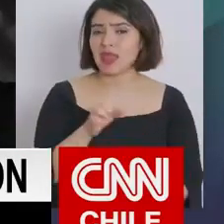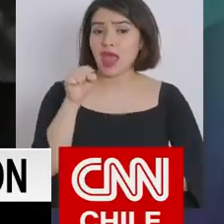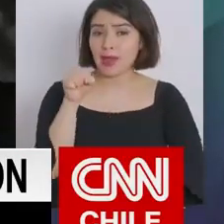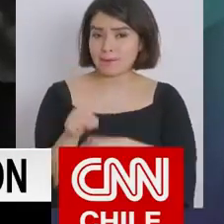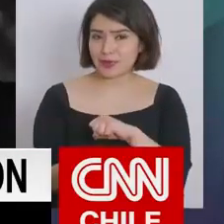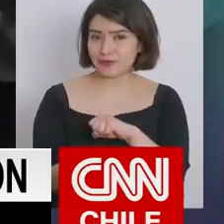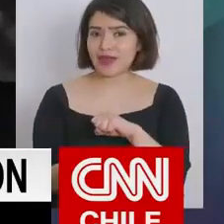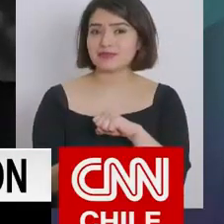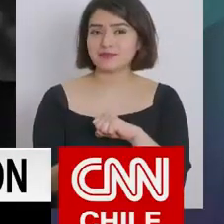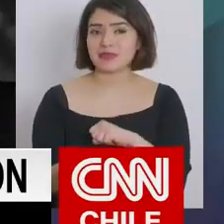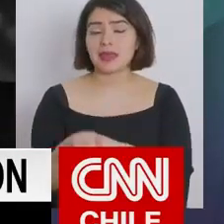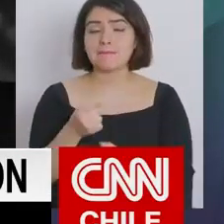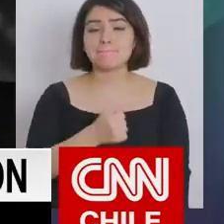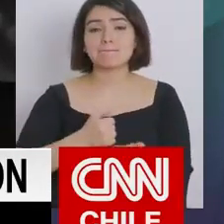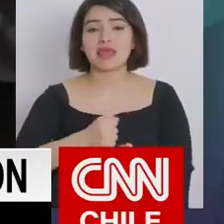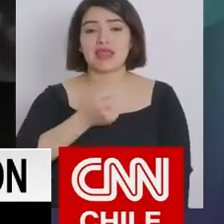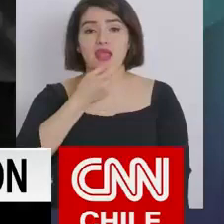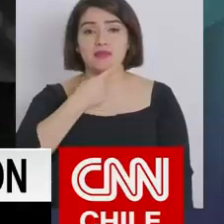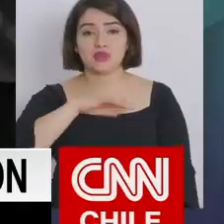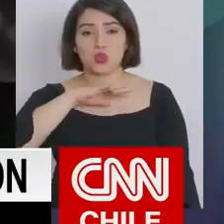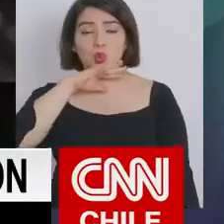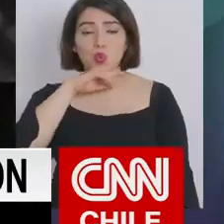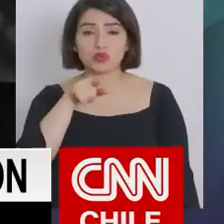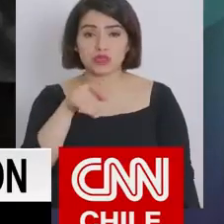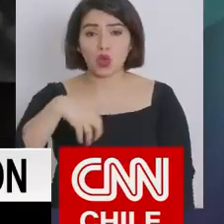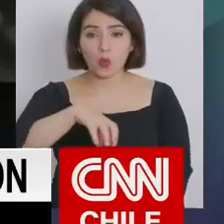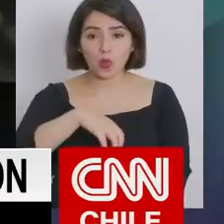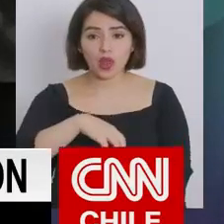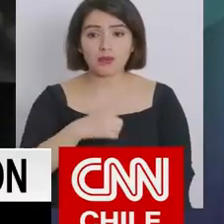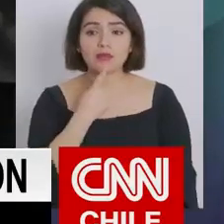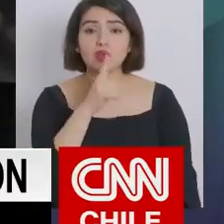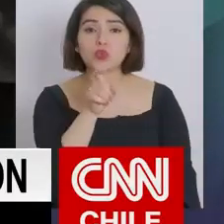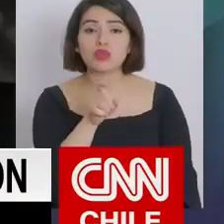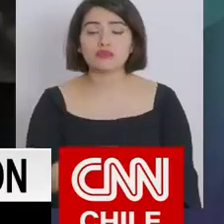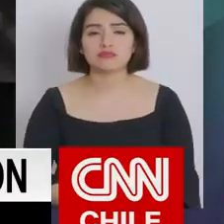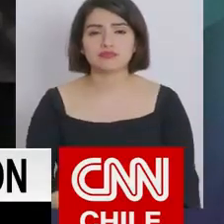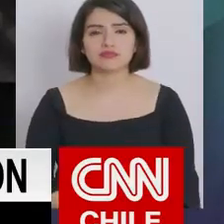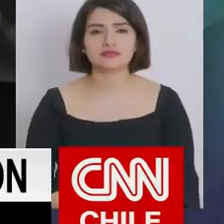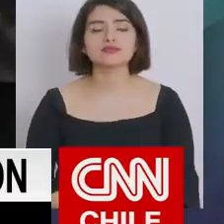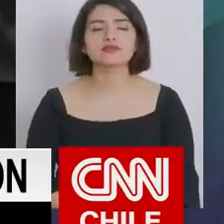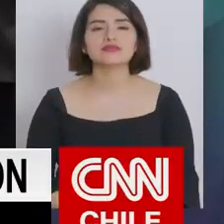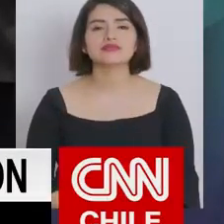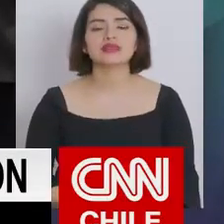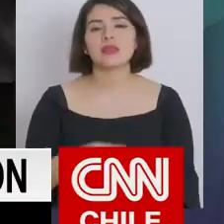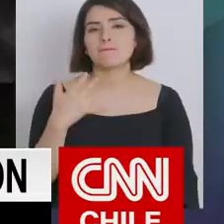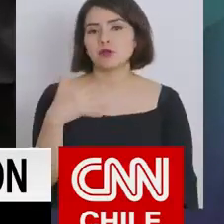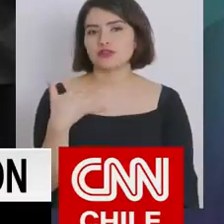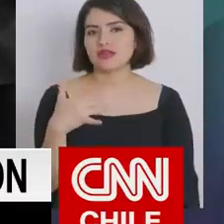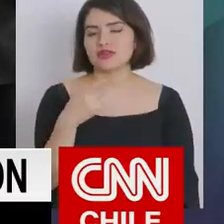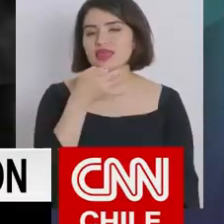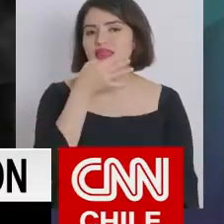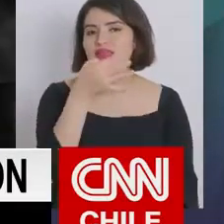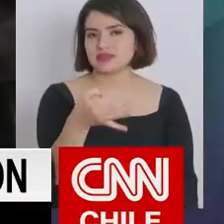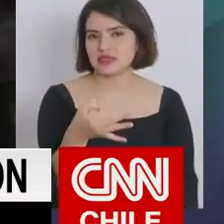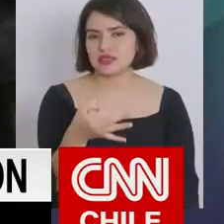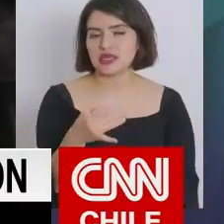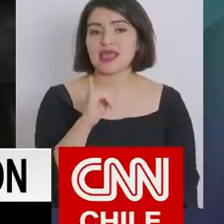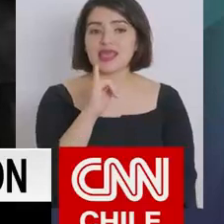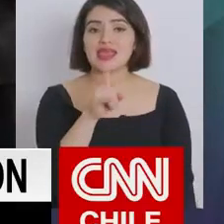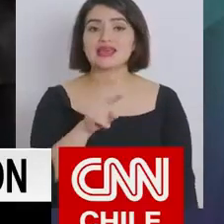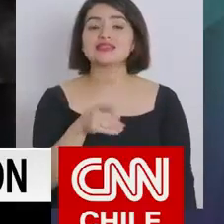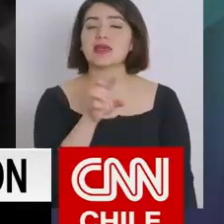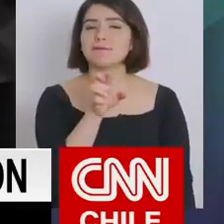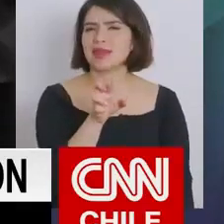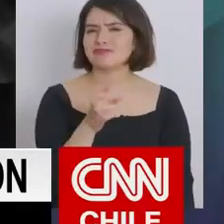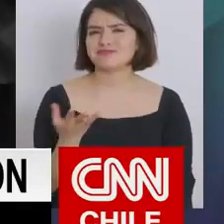aprobar este medicamento, su uso en esa comuna? Lo importante es decir que el Instituto de Salud Pública lo